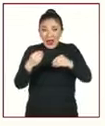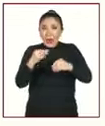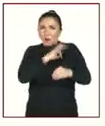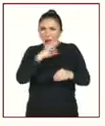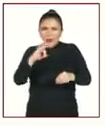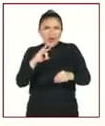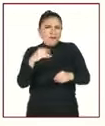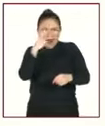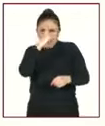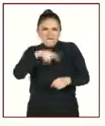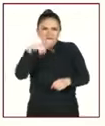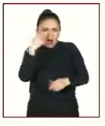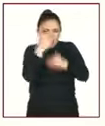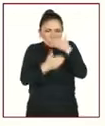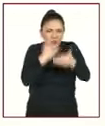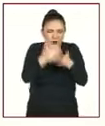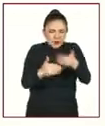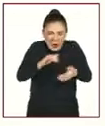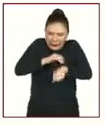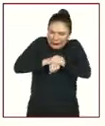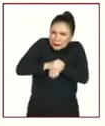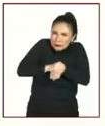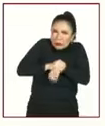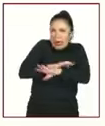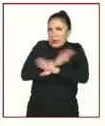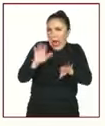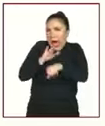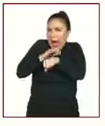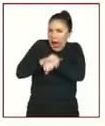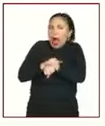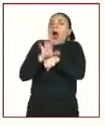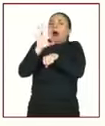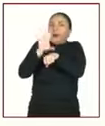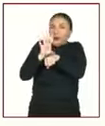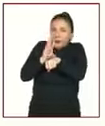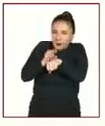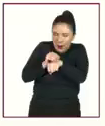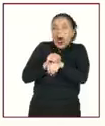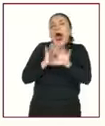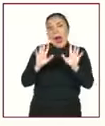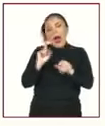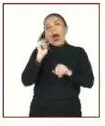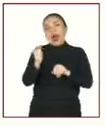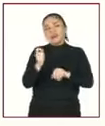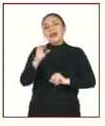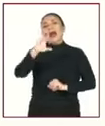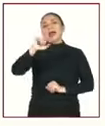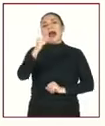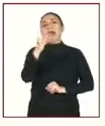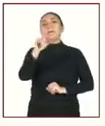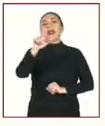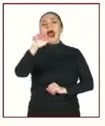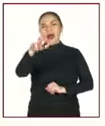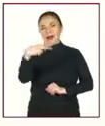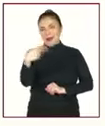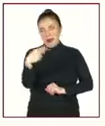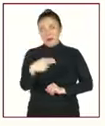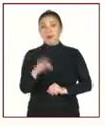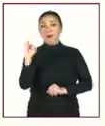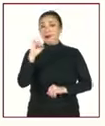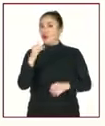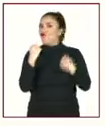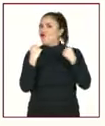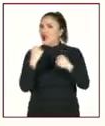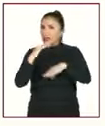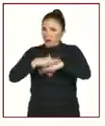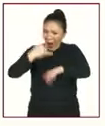controlar con presión, pues vamos a identificar que es un sangrado capilar. Si es un poco más